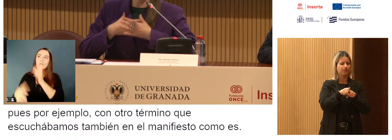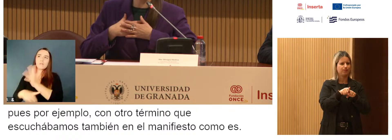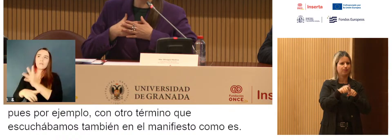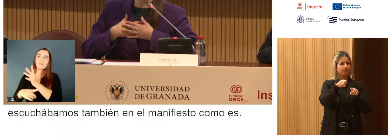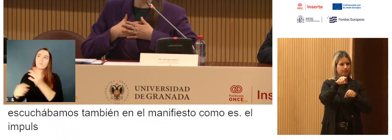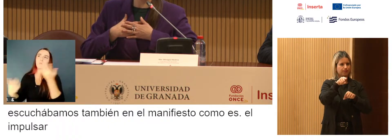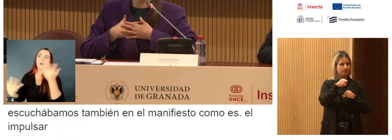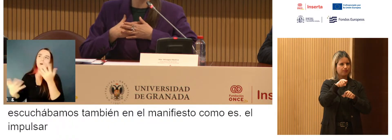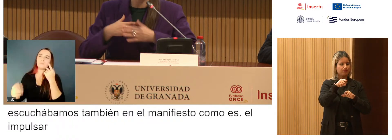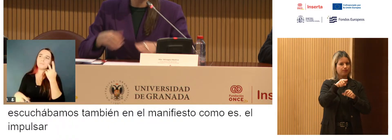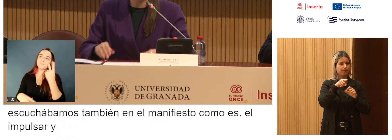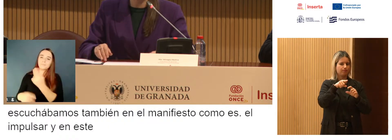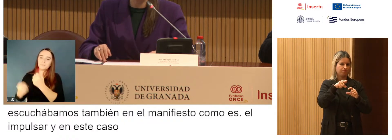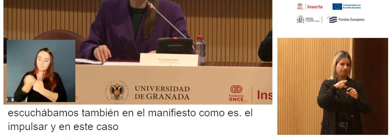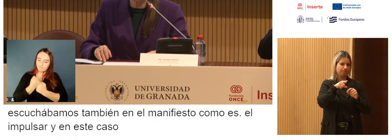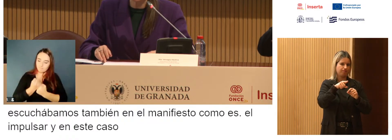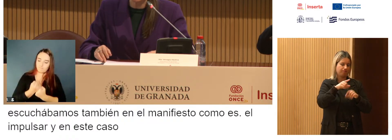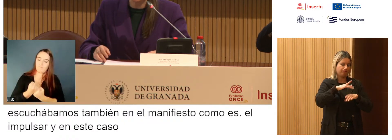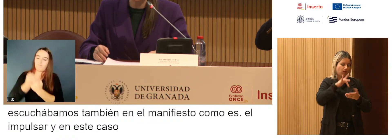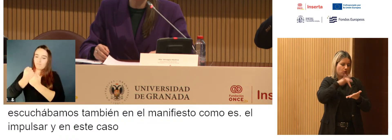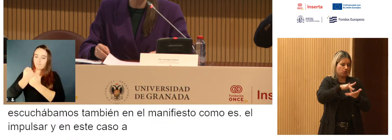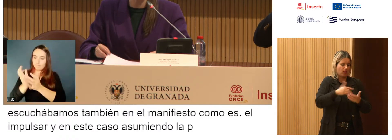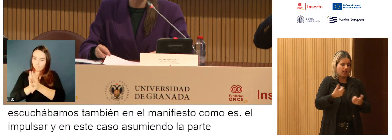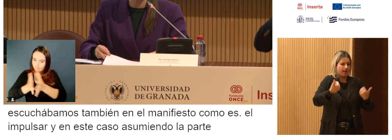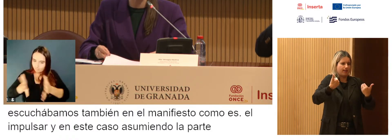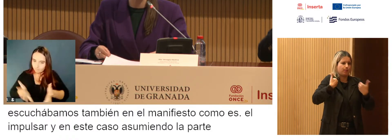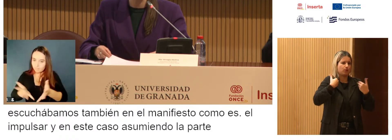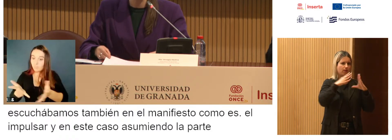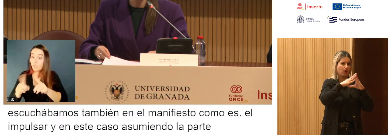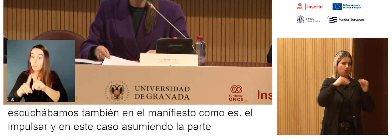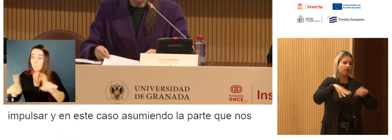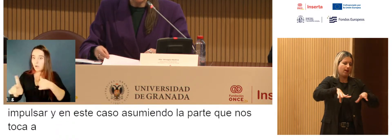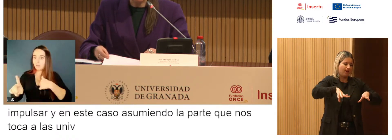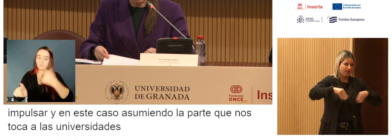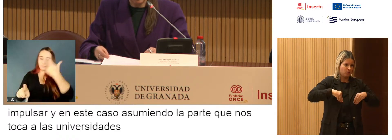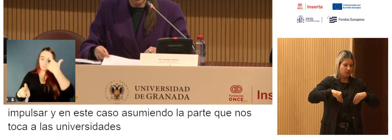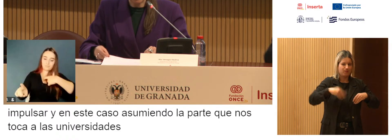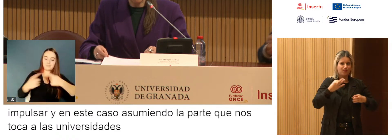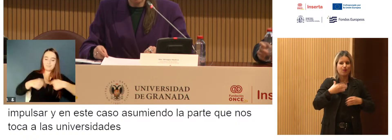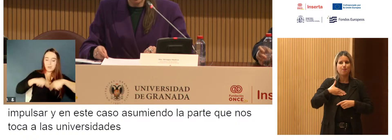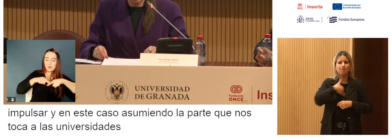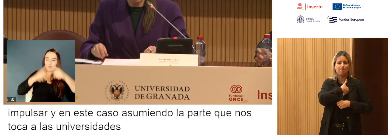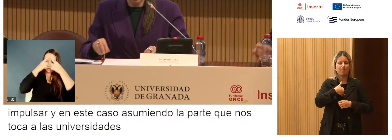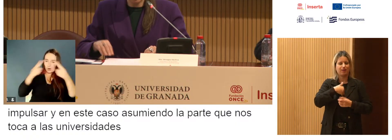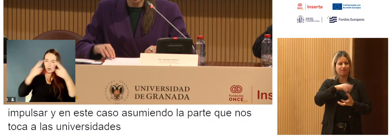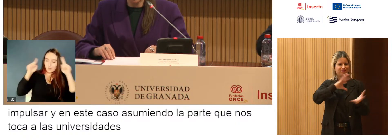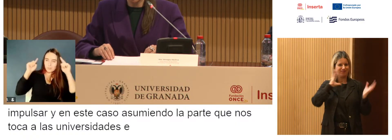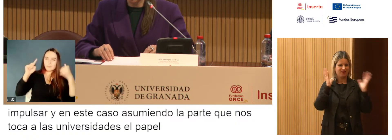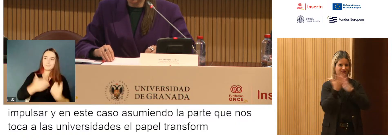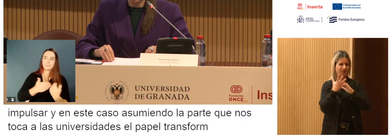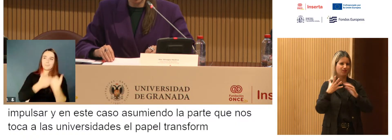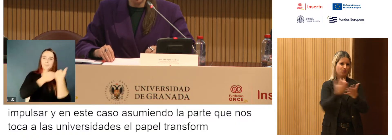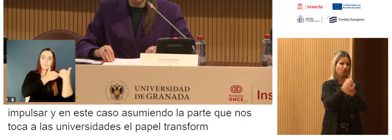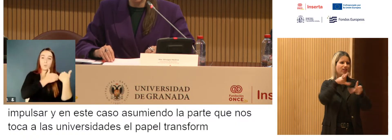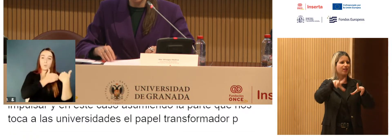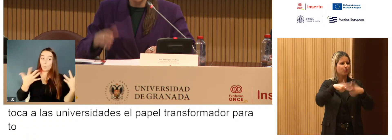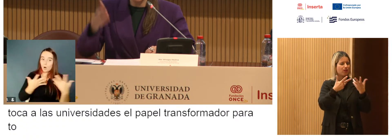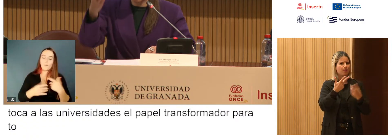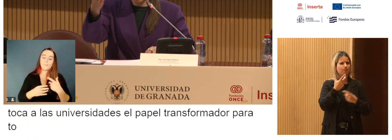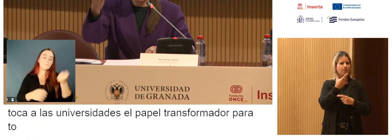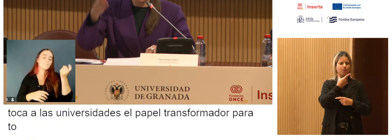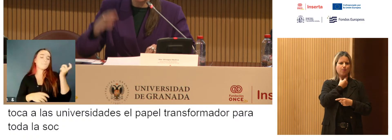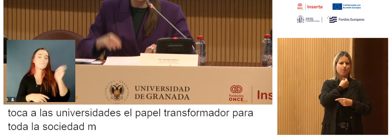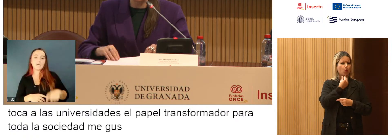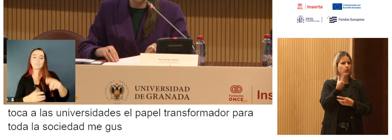este caso asumiendo la parte que nos toca a las universidades, el papel transformador para toda la sociedad. Me gusta